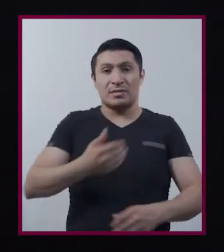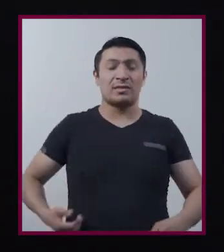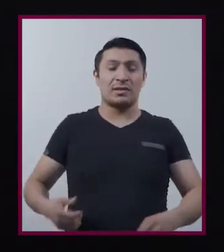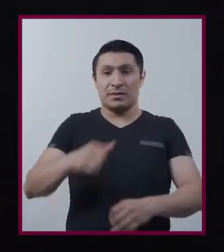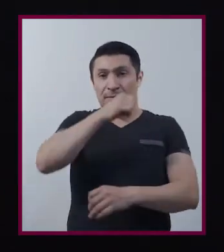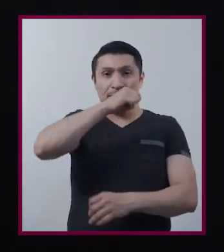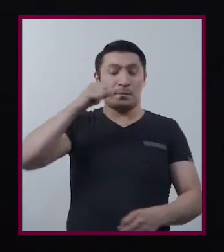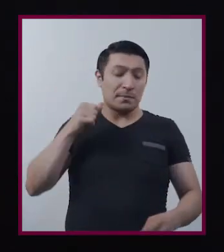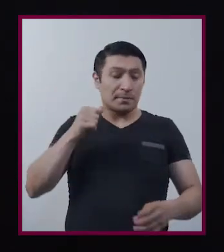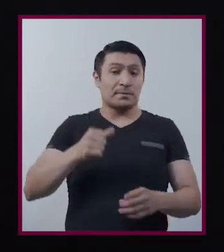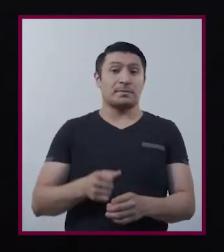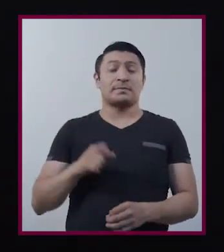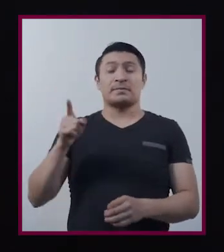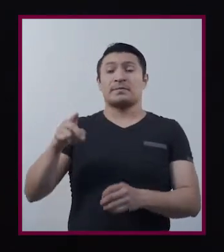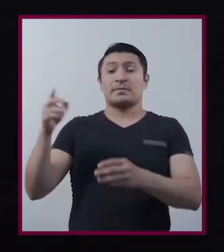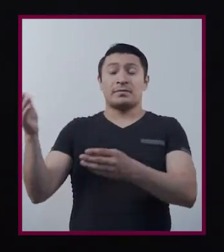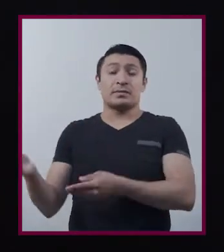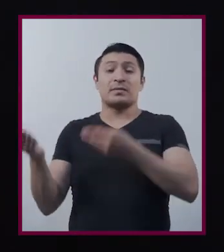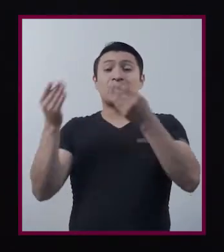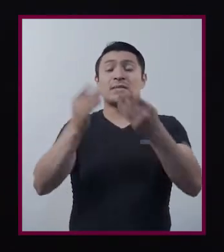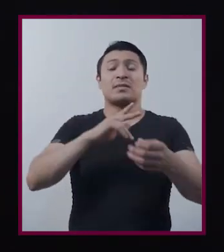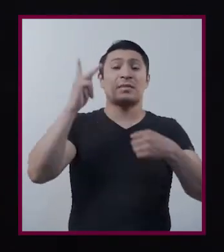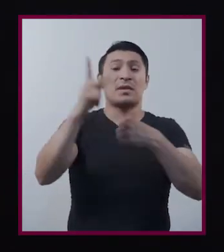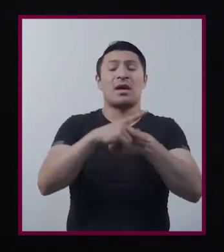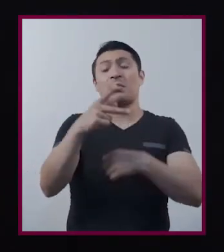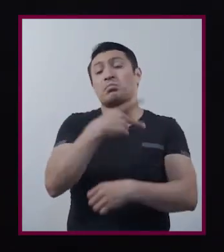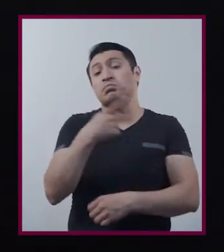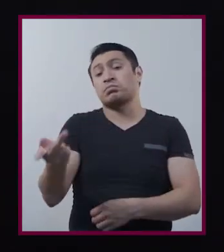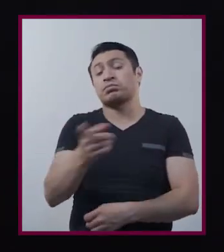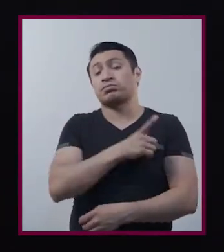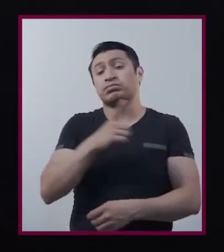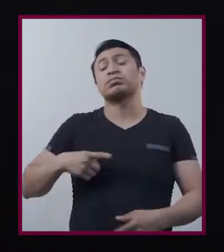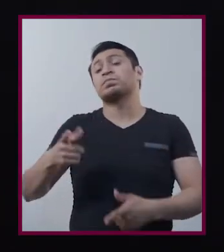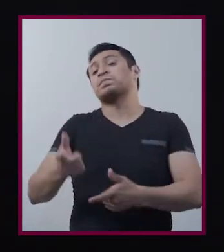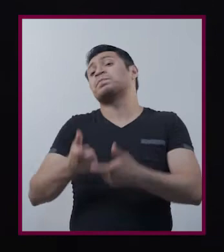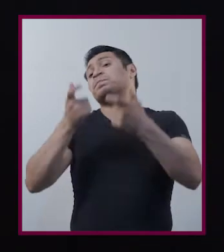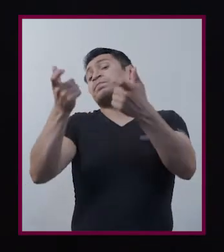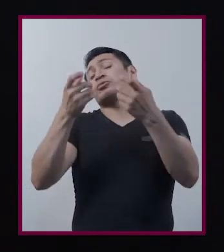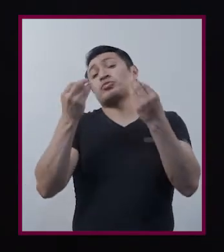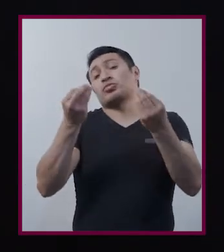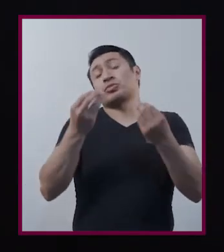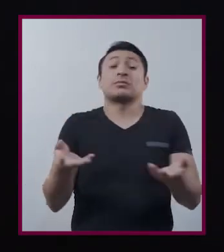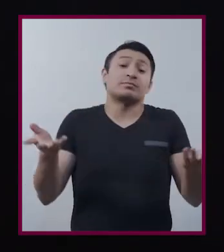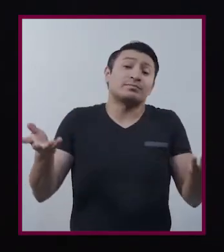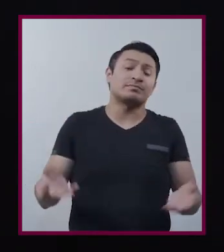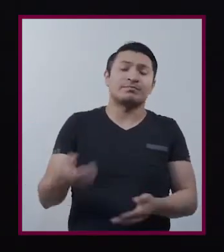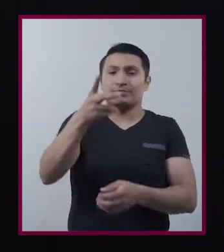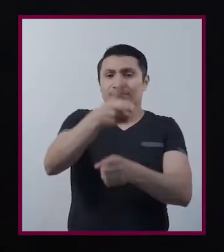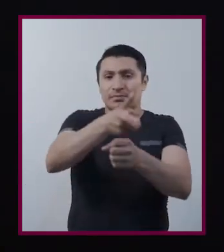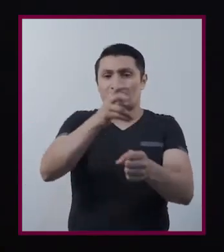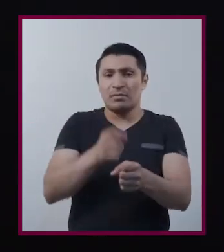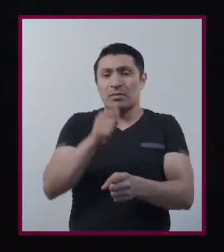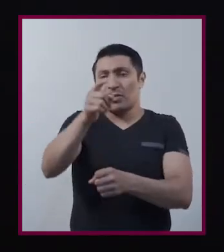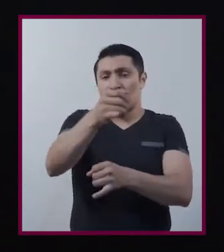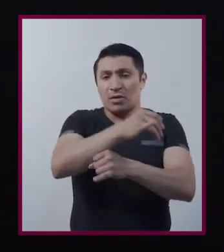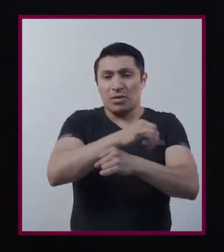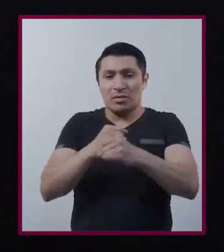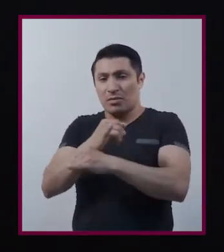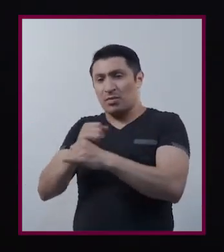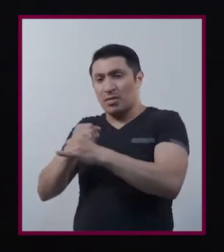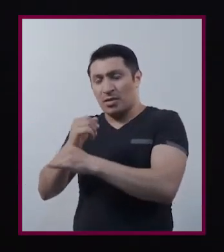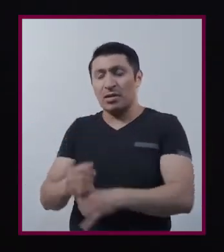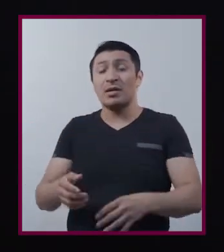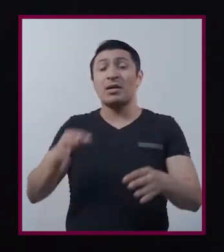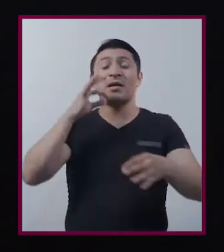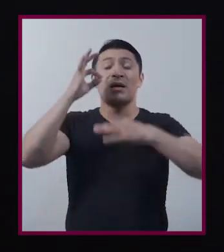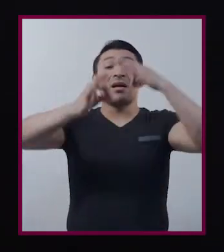liberales encabezados por el presidente Benito Juárez, quien recibió un país pobre y endeudado. Vamos pues, te invito a